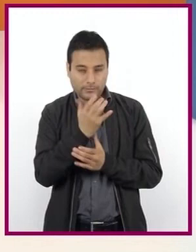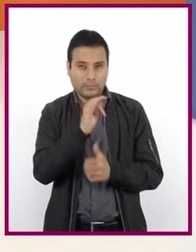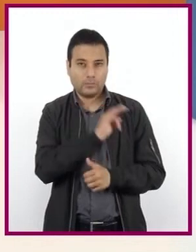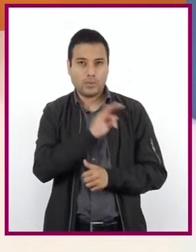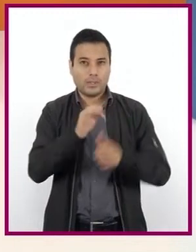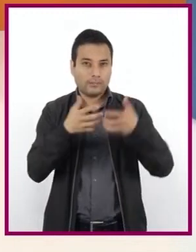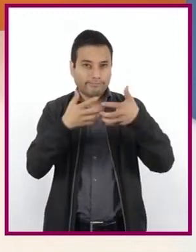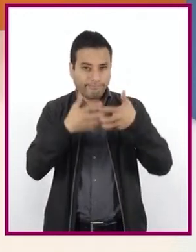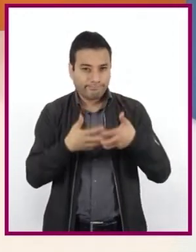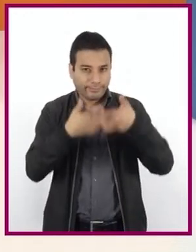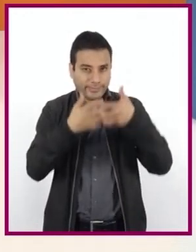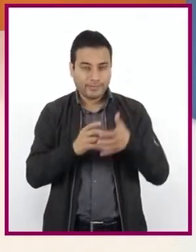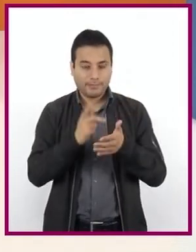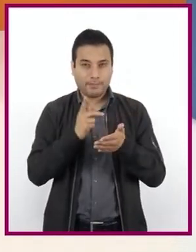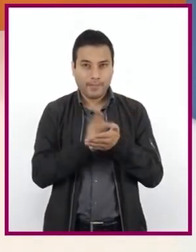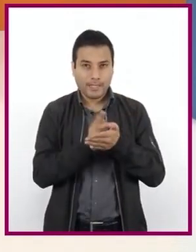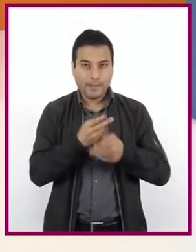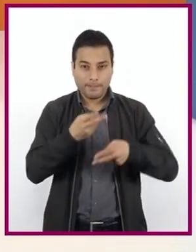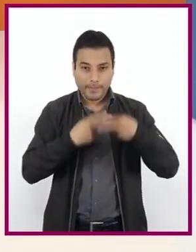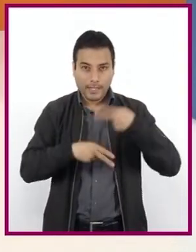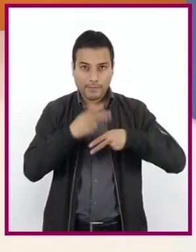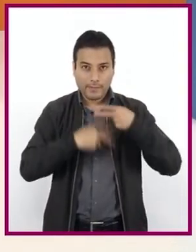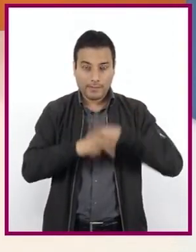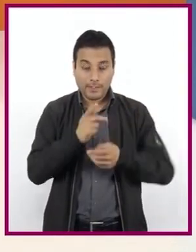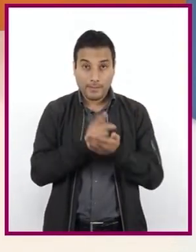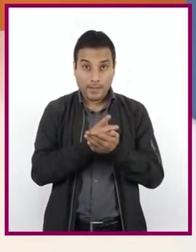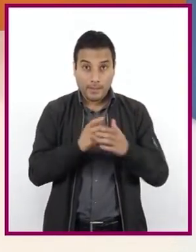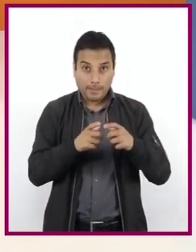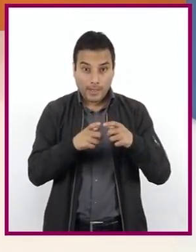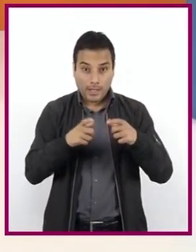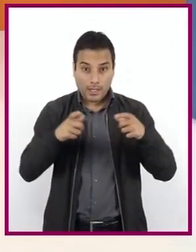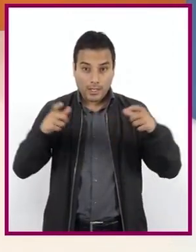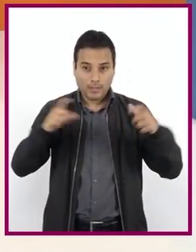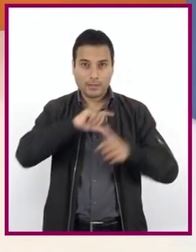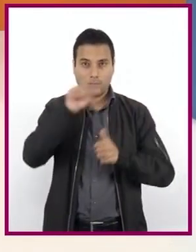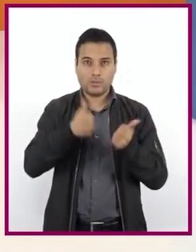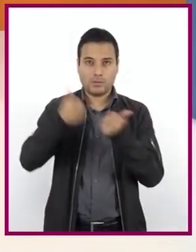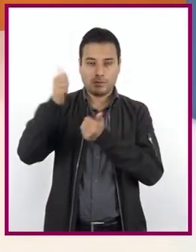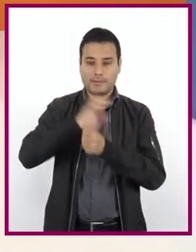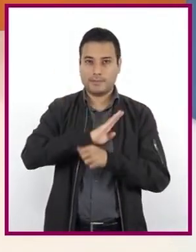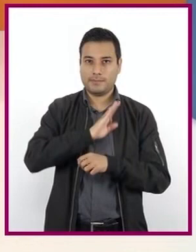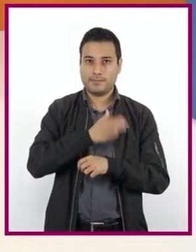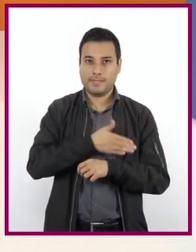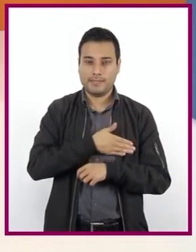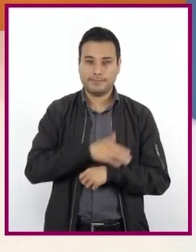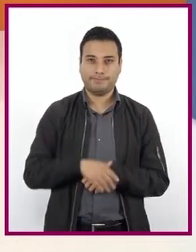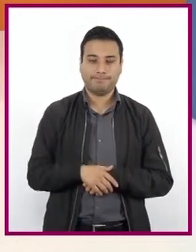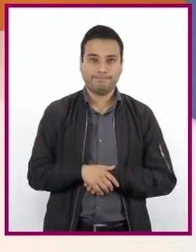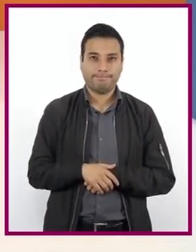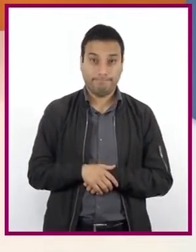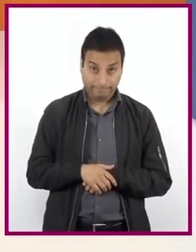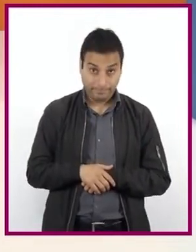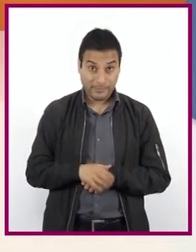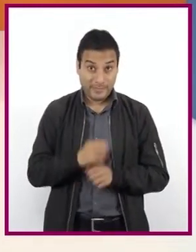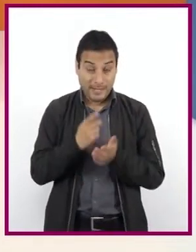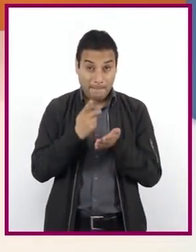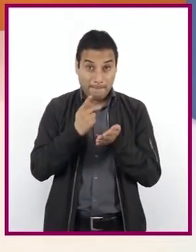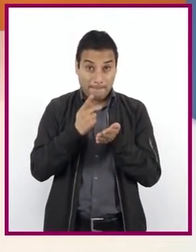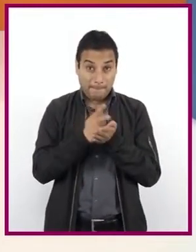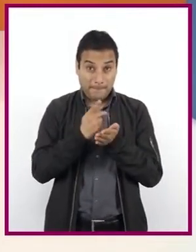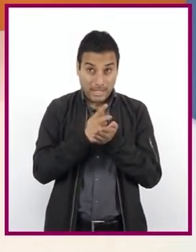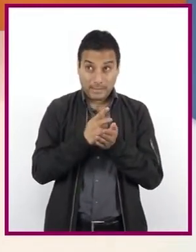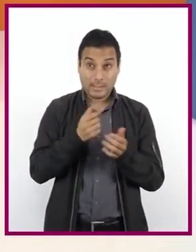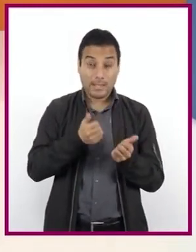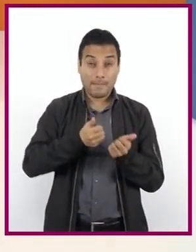Así, a cambio de asegurar una corriente continua de Plata Novohispana hacia la